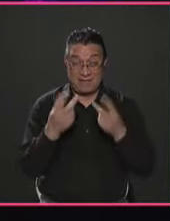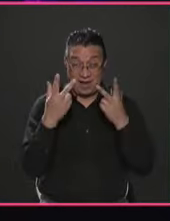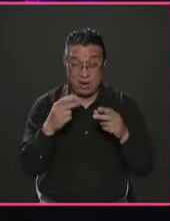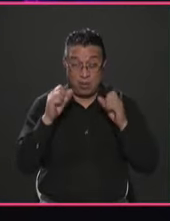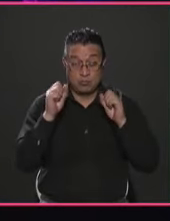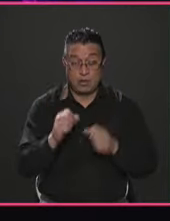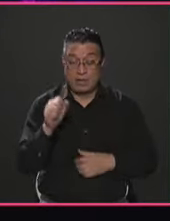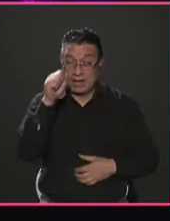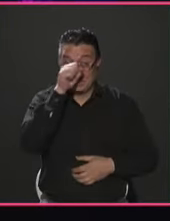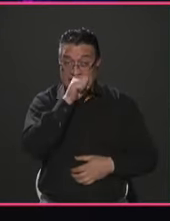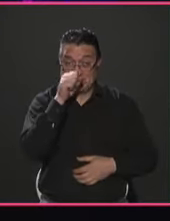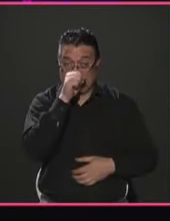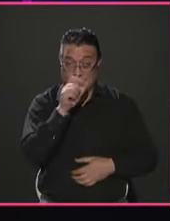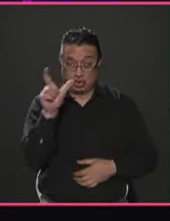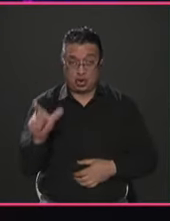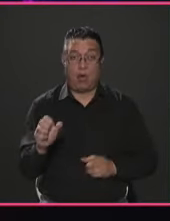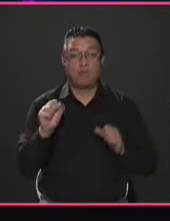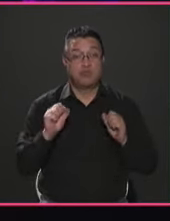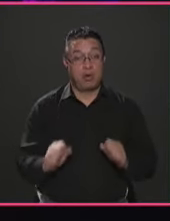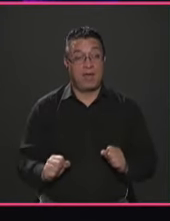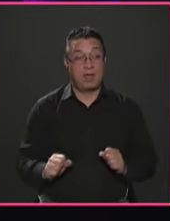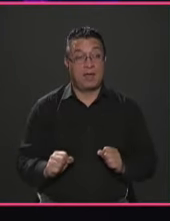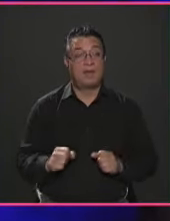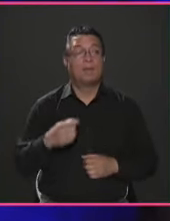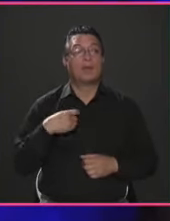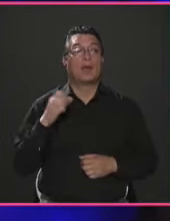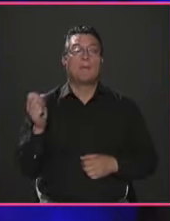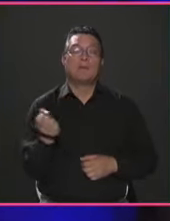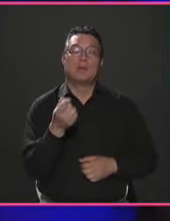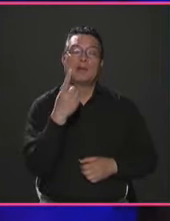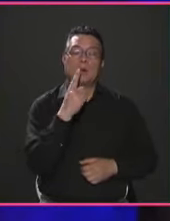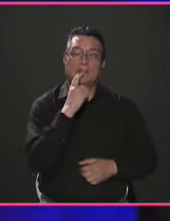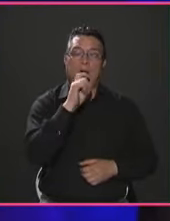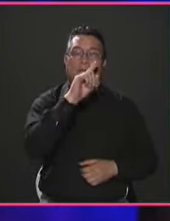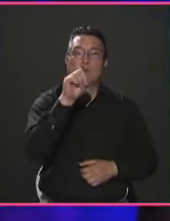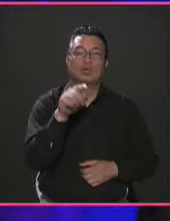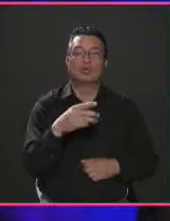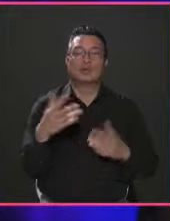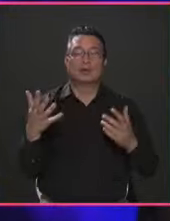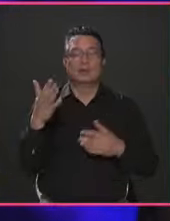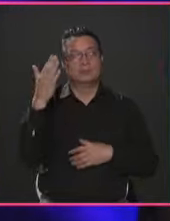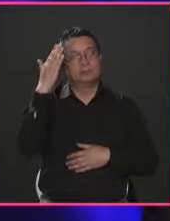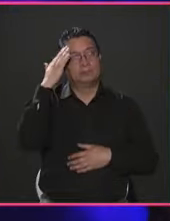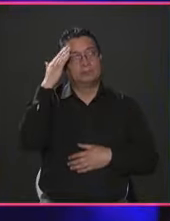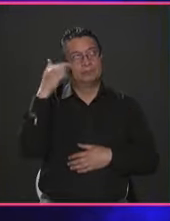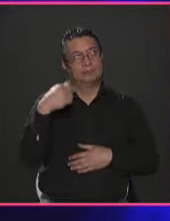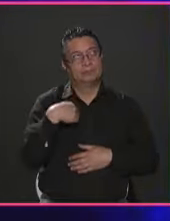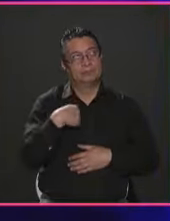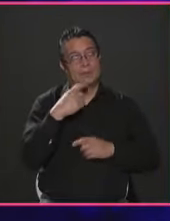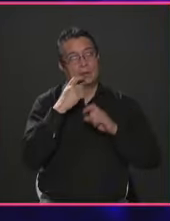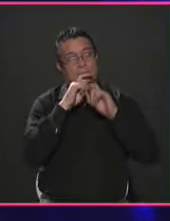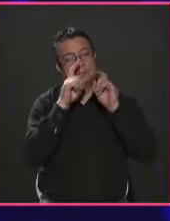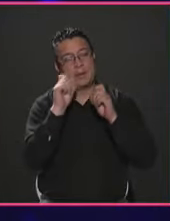un cerdo la primera pregunta viene que viene a la mente